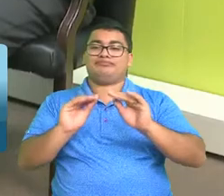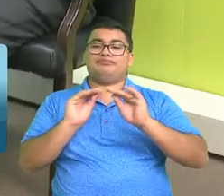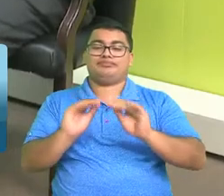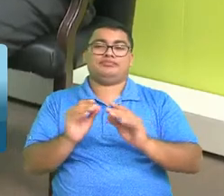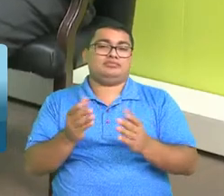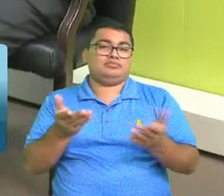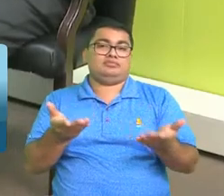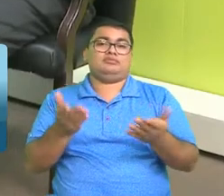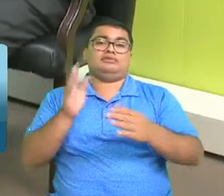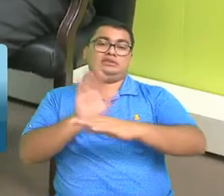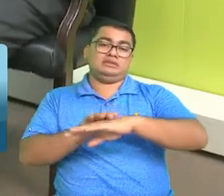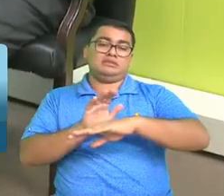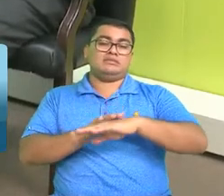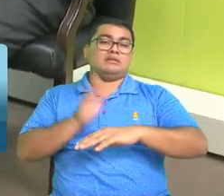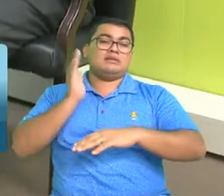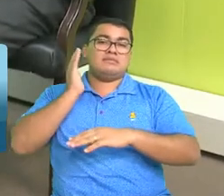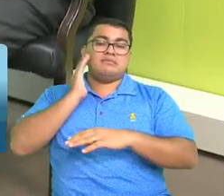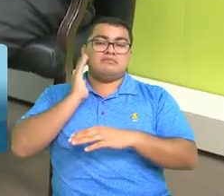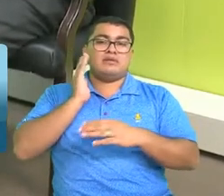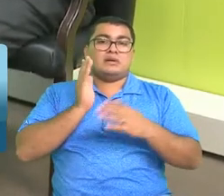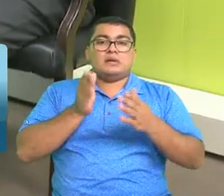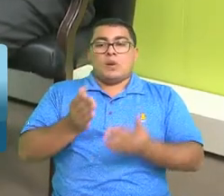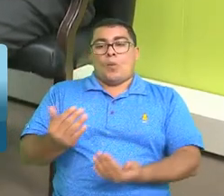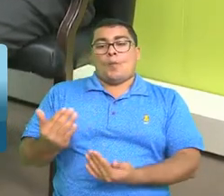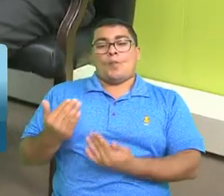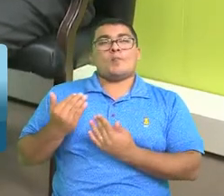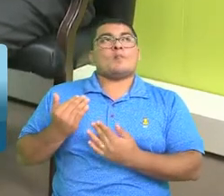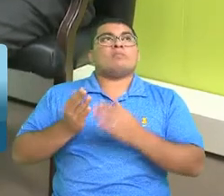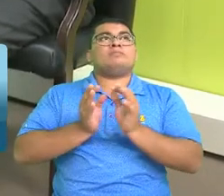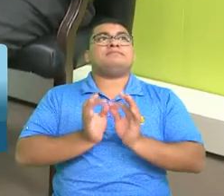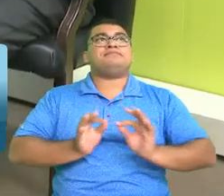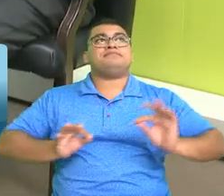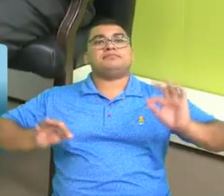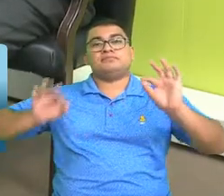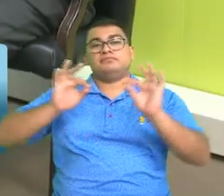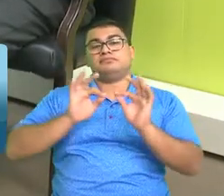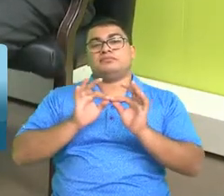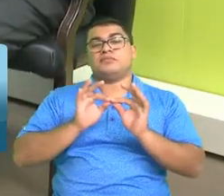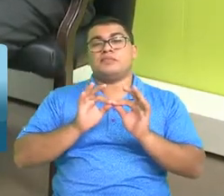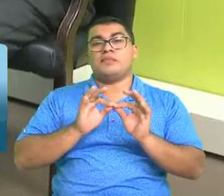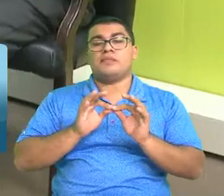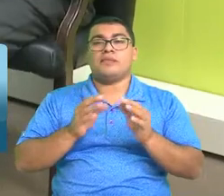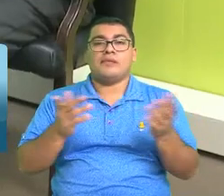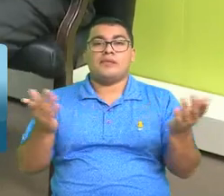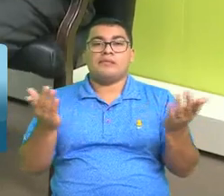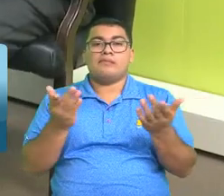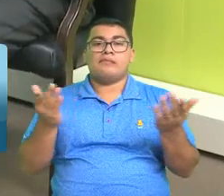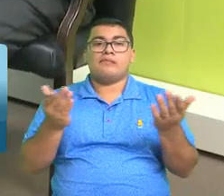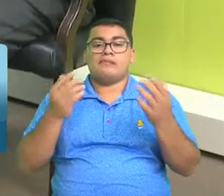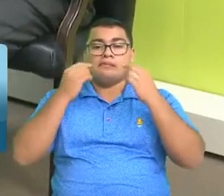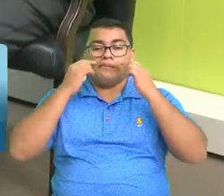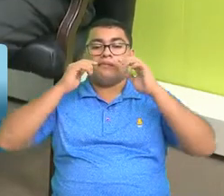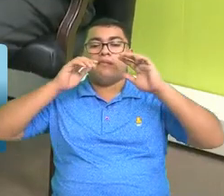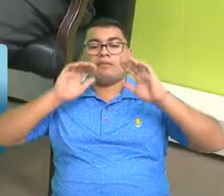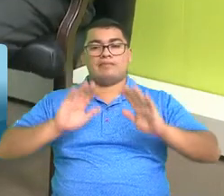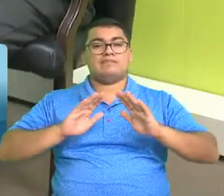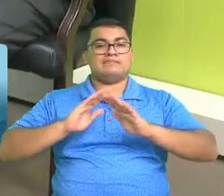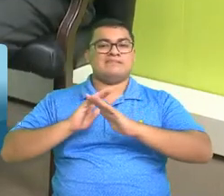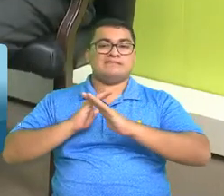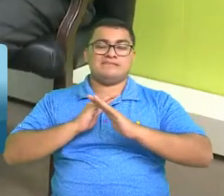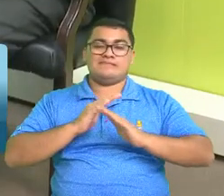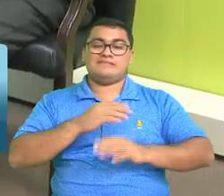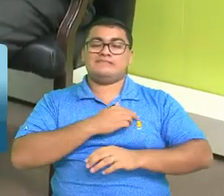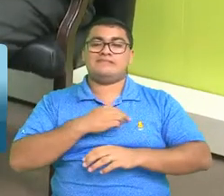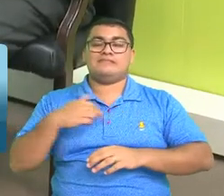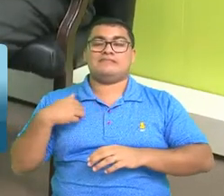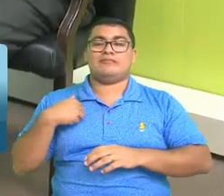Se les invita a la mamá pues a ofrecer el pecho materno y darles un ambiente de seguridad, y eso es lo que se hace a la